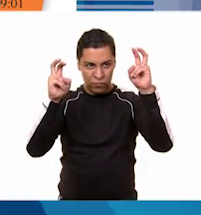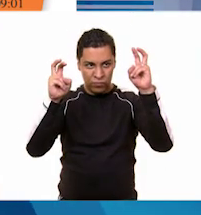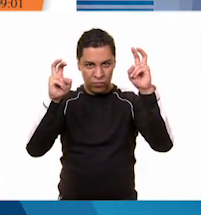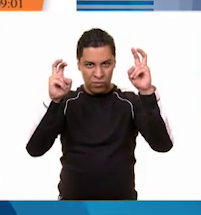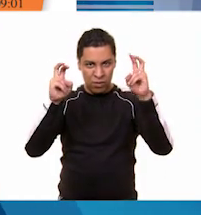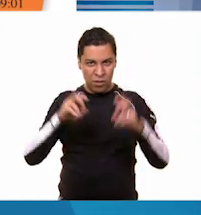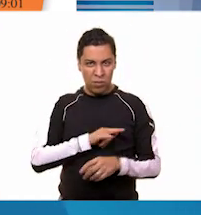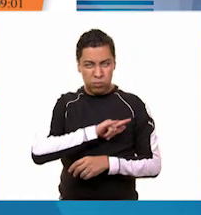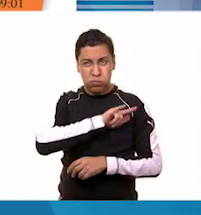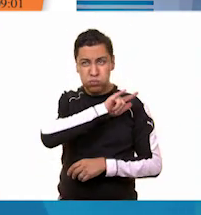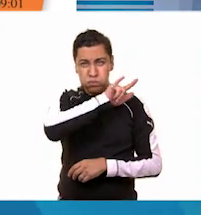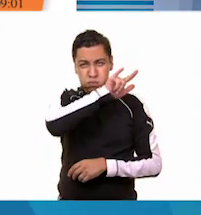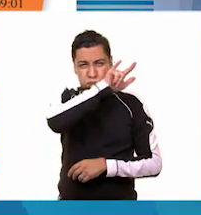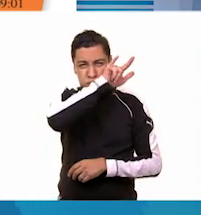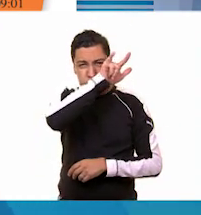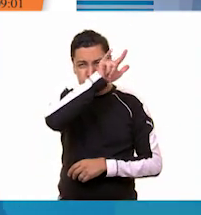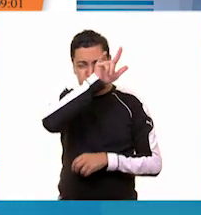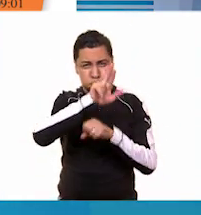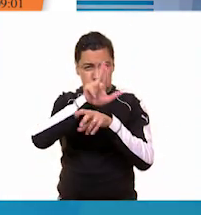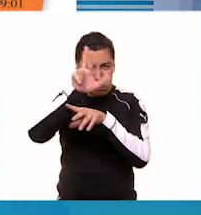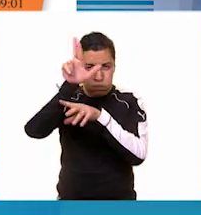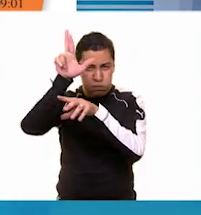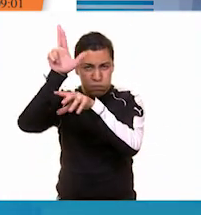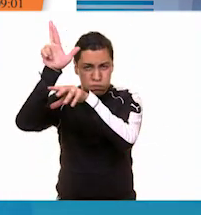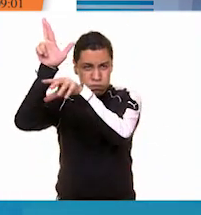transbordador espacial Endeavour